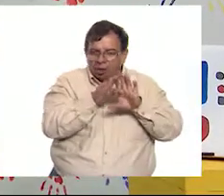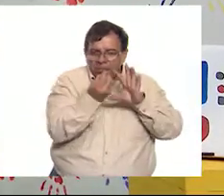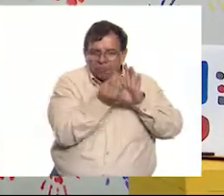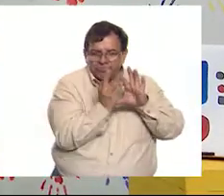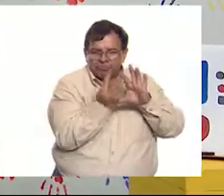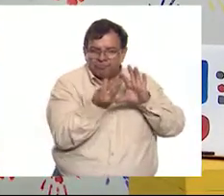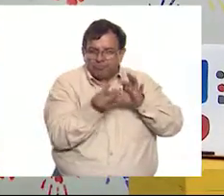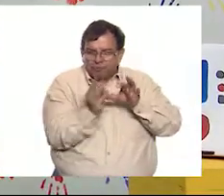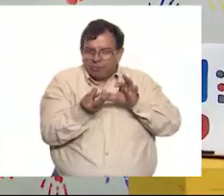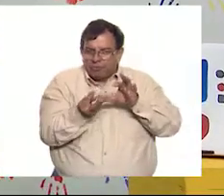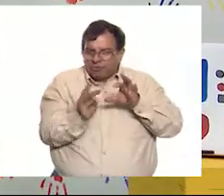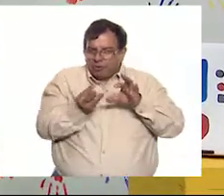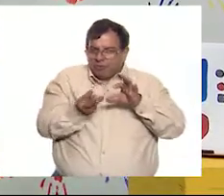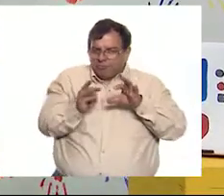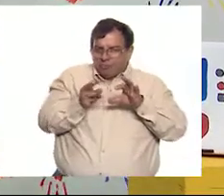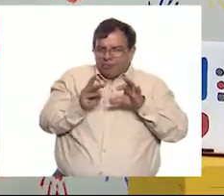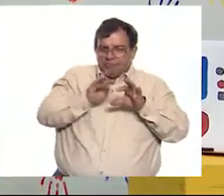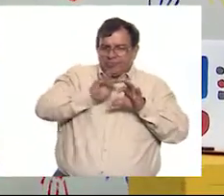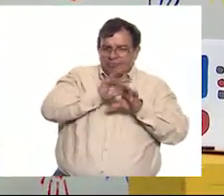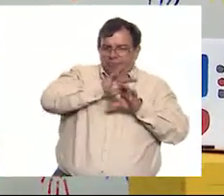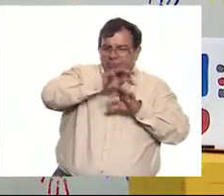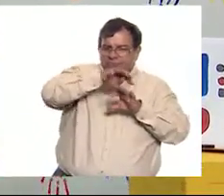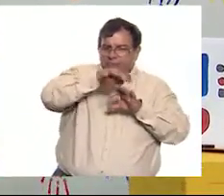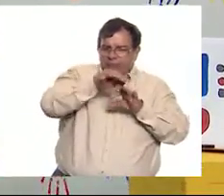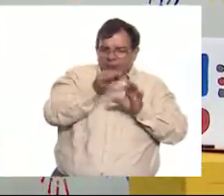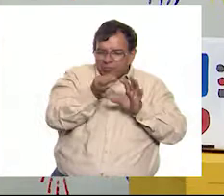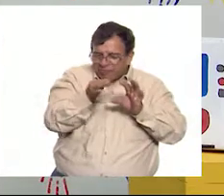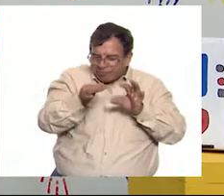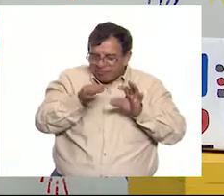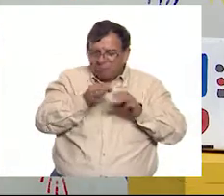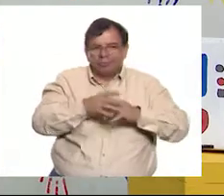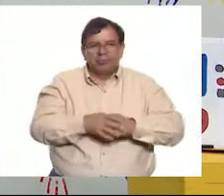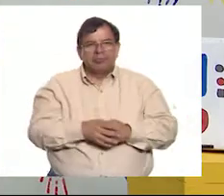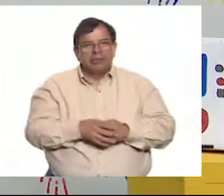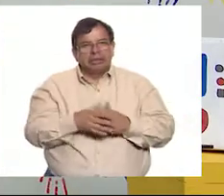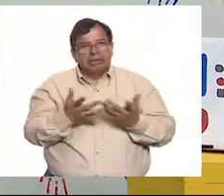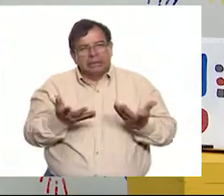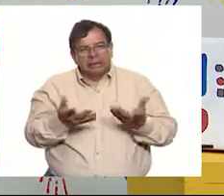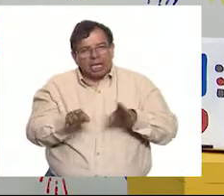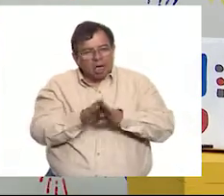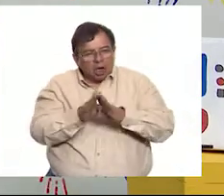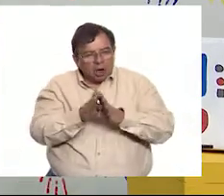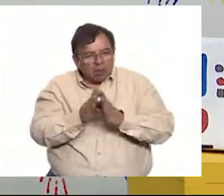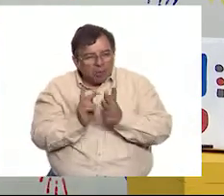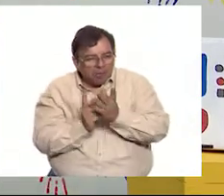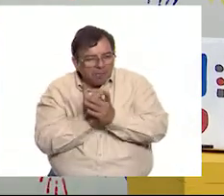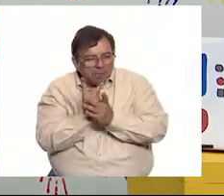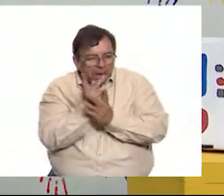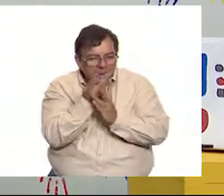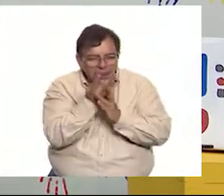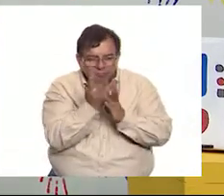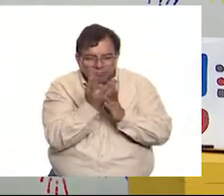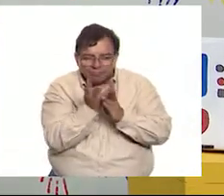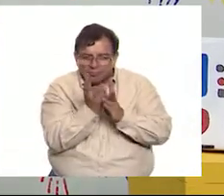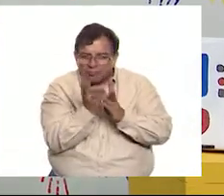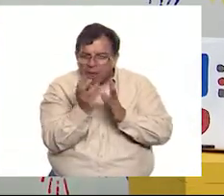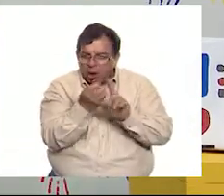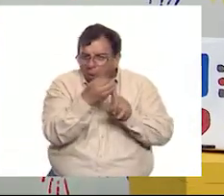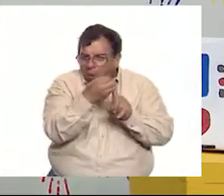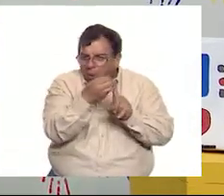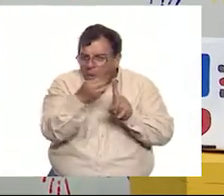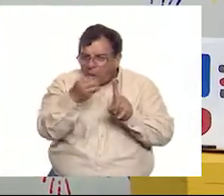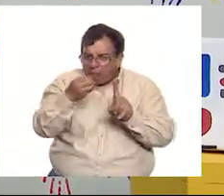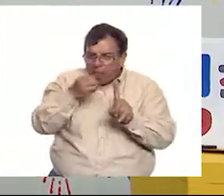ramilletes. Cada uno formado por la sucesión de pequeños puntitos. De pequeños brotes que están formados, ordenados